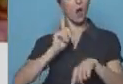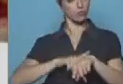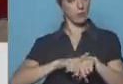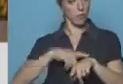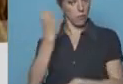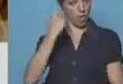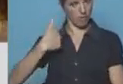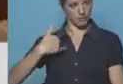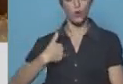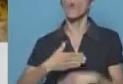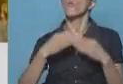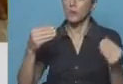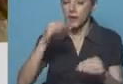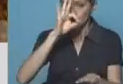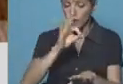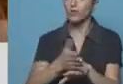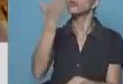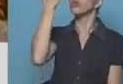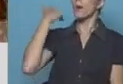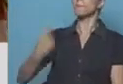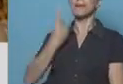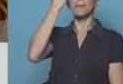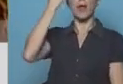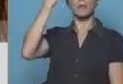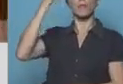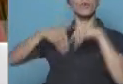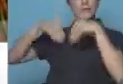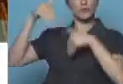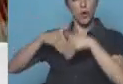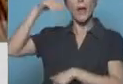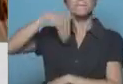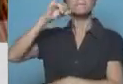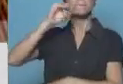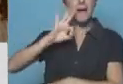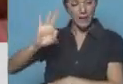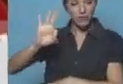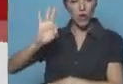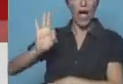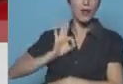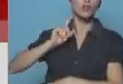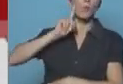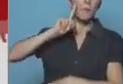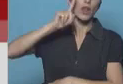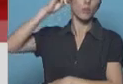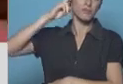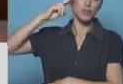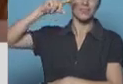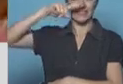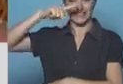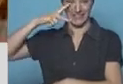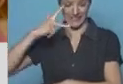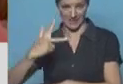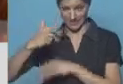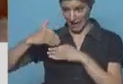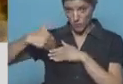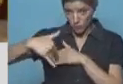nunca, nunca, desde que yo voté por primera vez en marzo del año 1973,